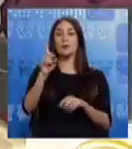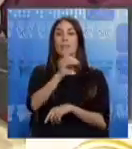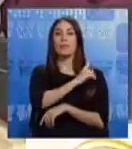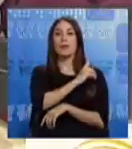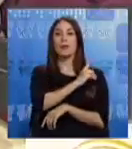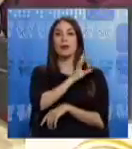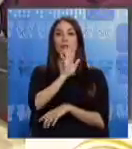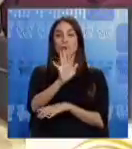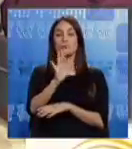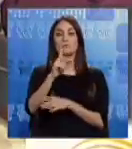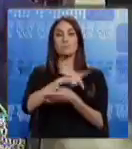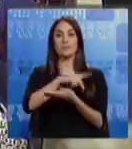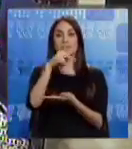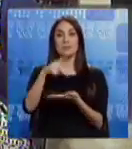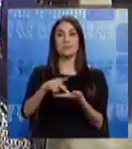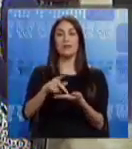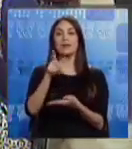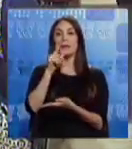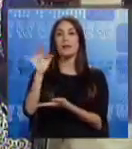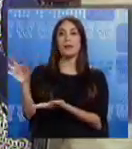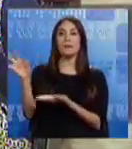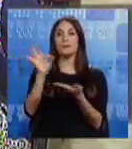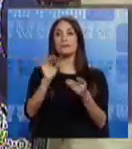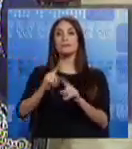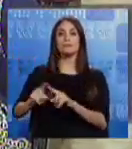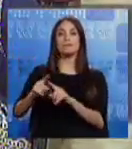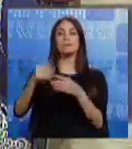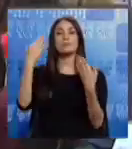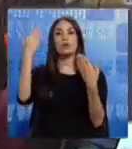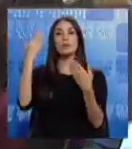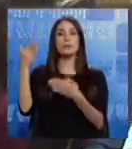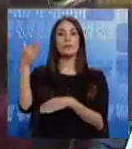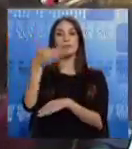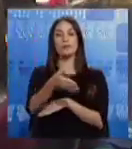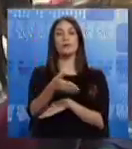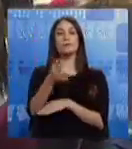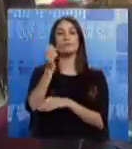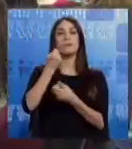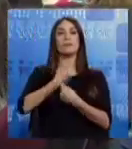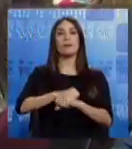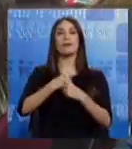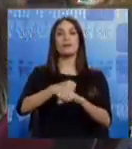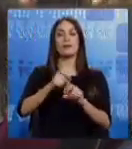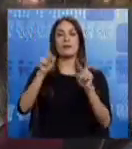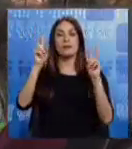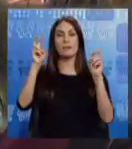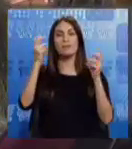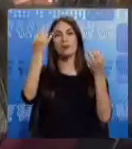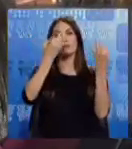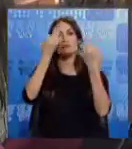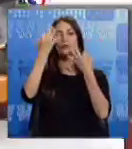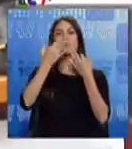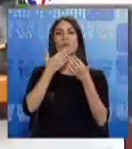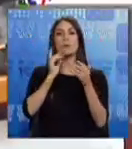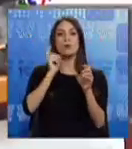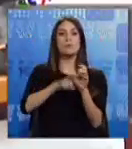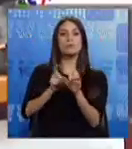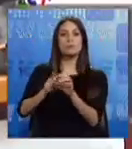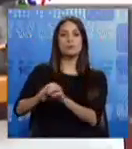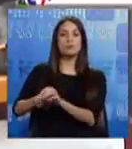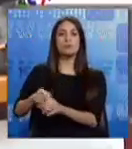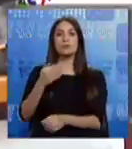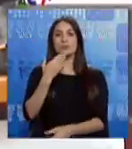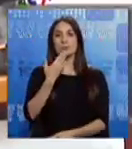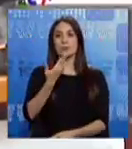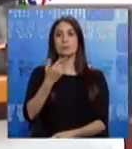Provincial Electoral de Pichincha, representantes de organizaciones políticas participaron de un taller de socialización de circunscripciones. Se realiza la